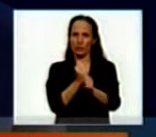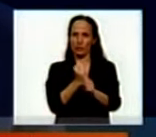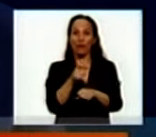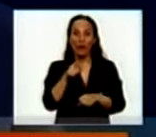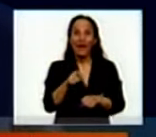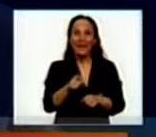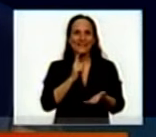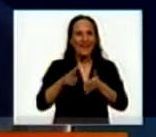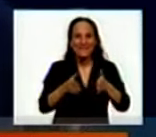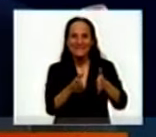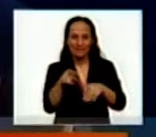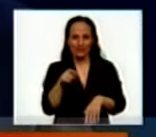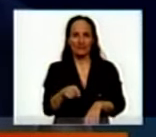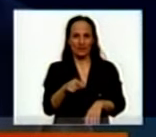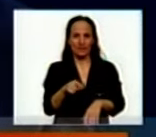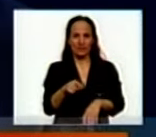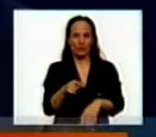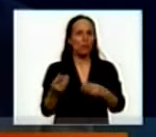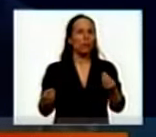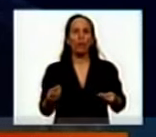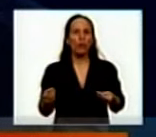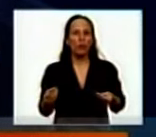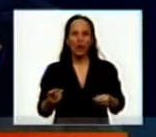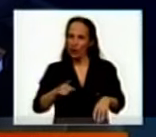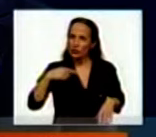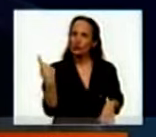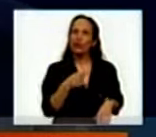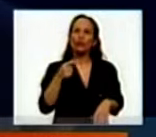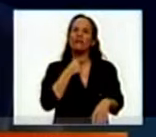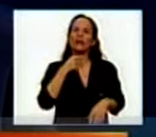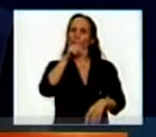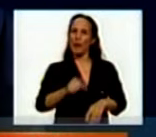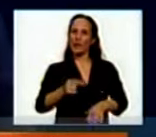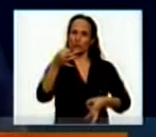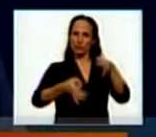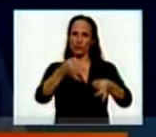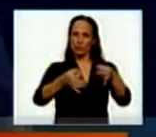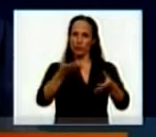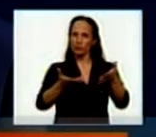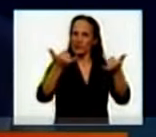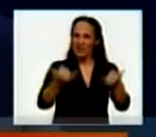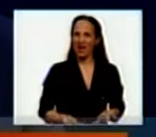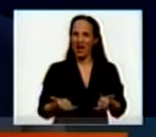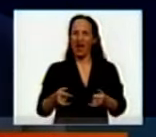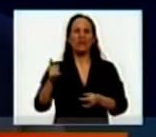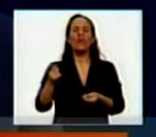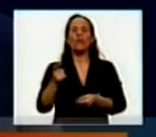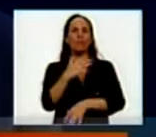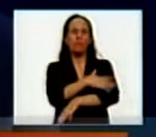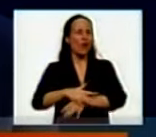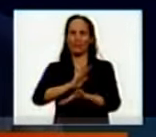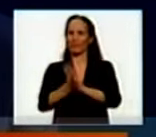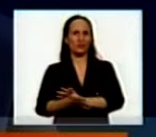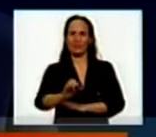es el camino. Porque solamente vamos a lograr un país justo, un país con pobreza cero,